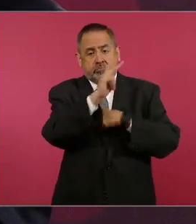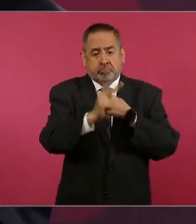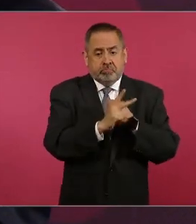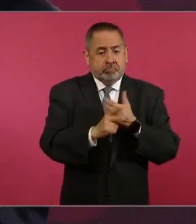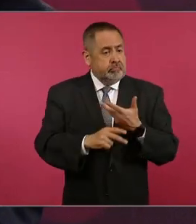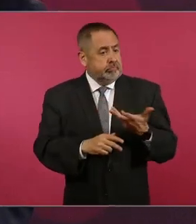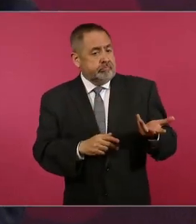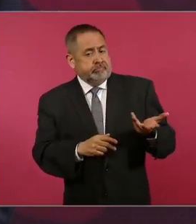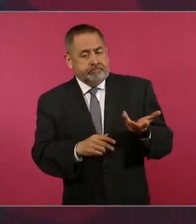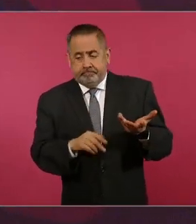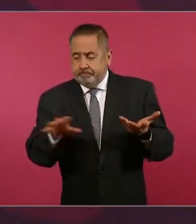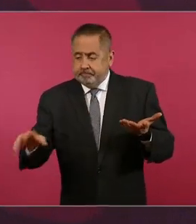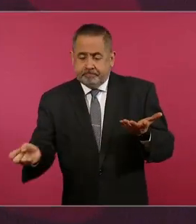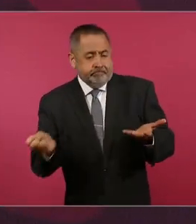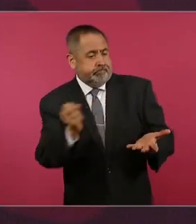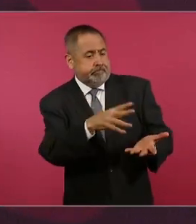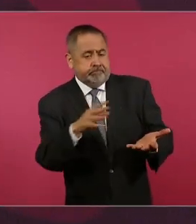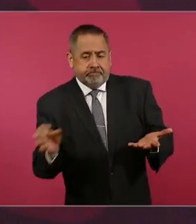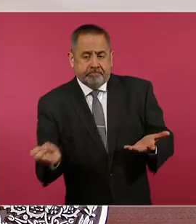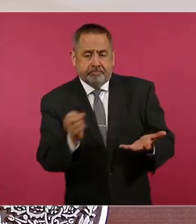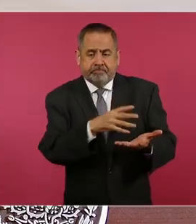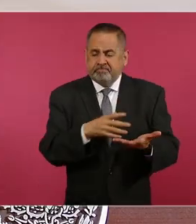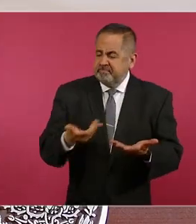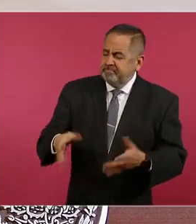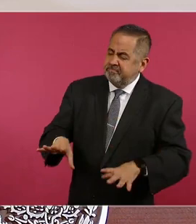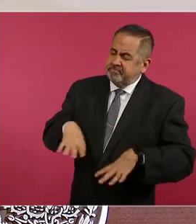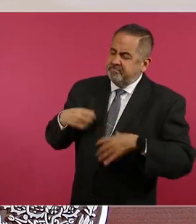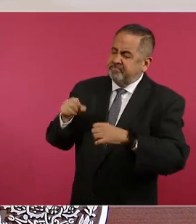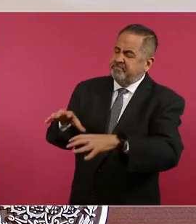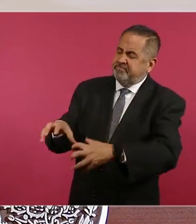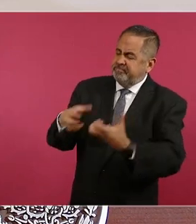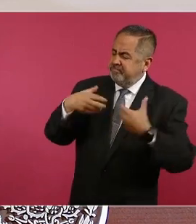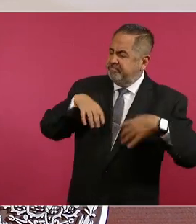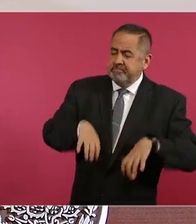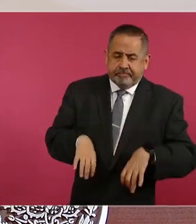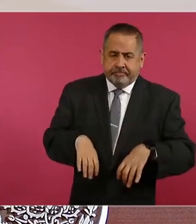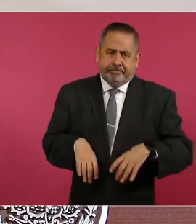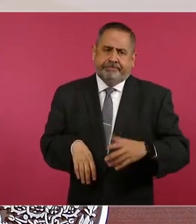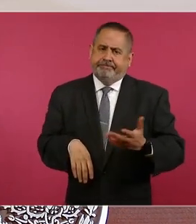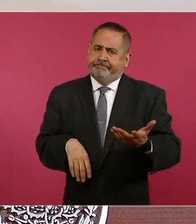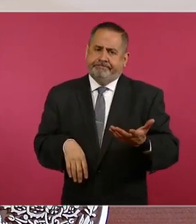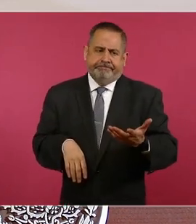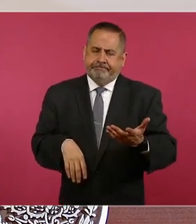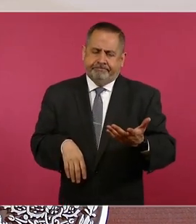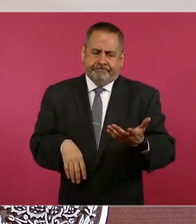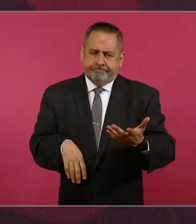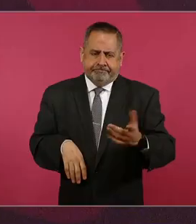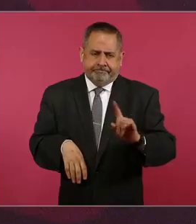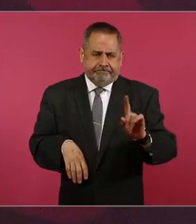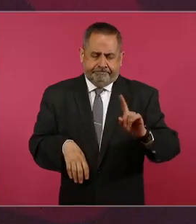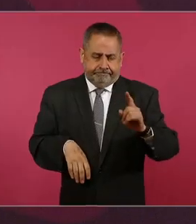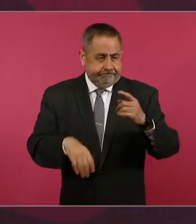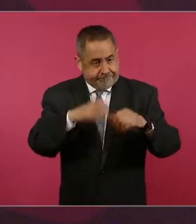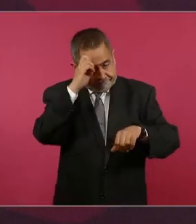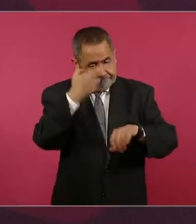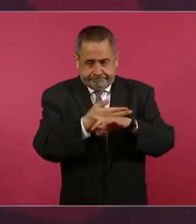en los cofres de los explotadores y concesionarios del extranjero.